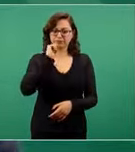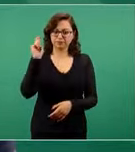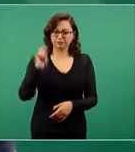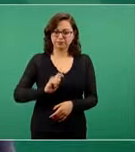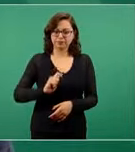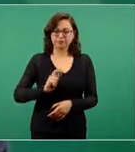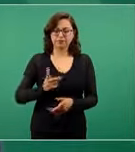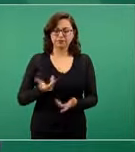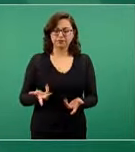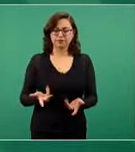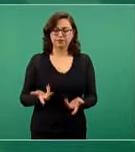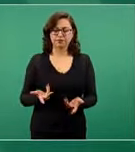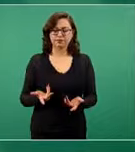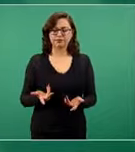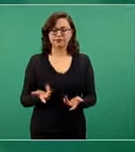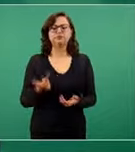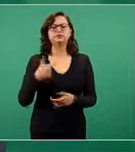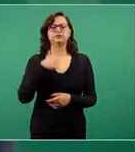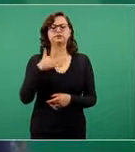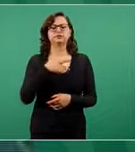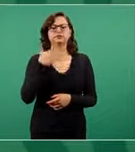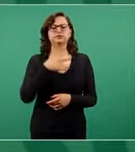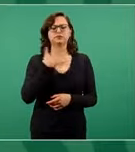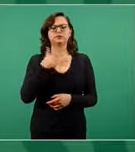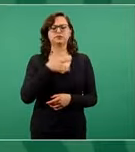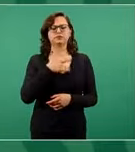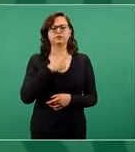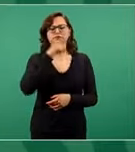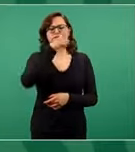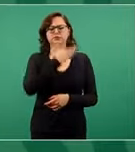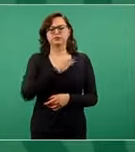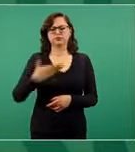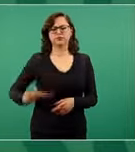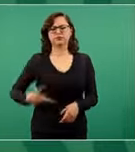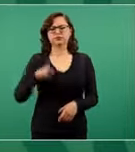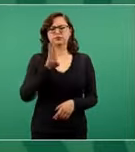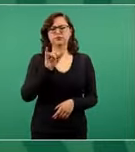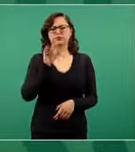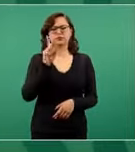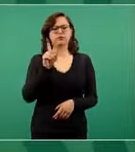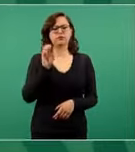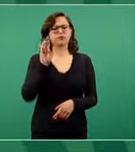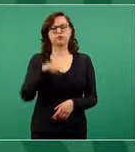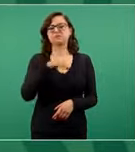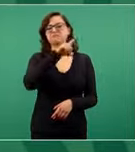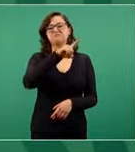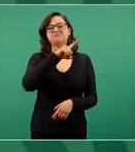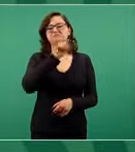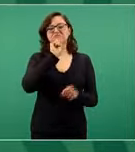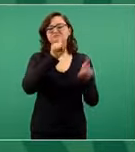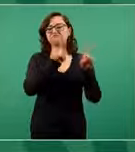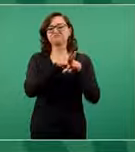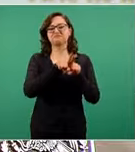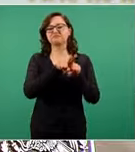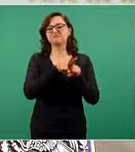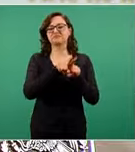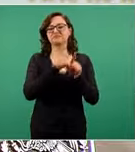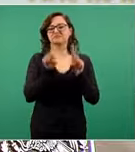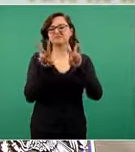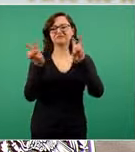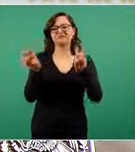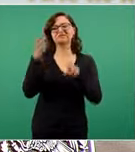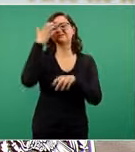Entonces, yo estoy seguro que el presidente Biden ni sabe sobre